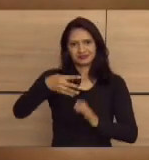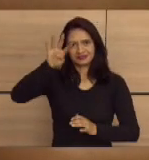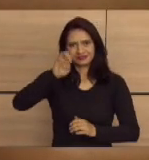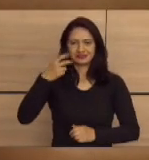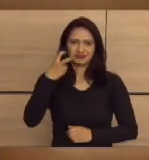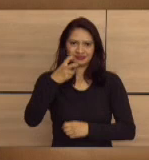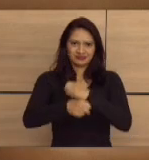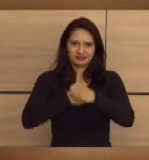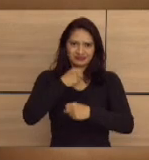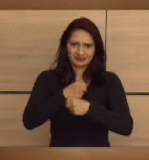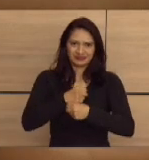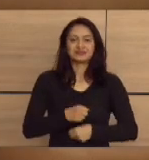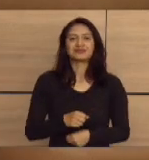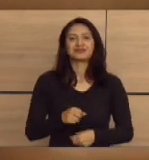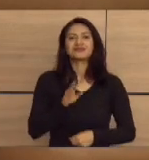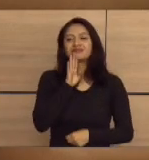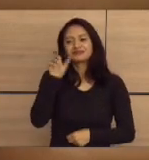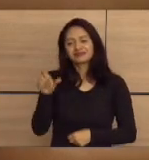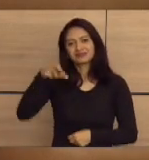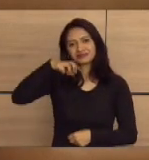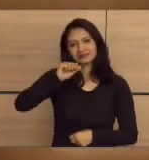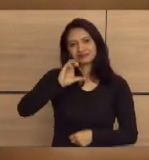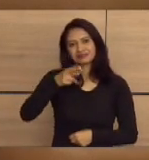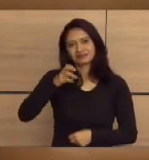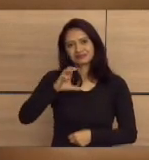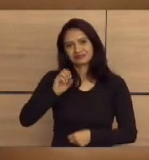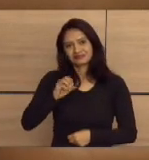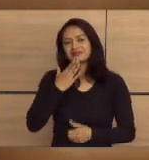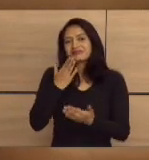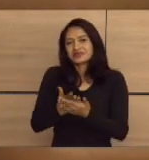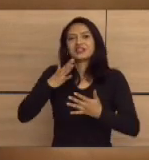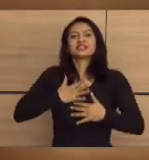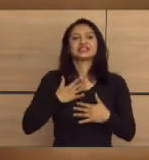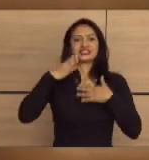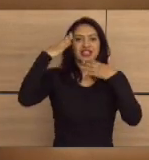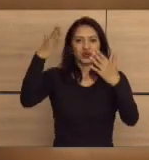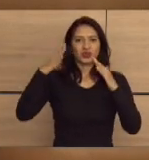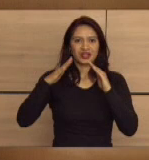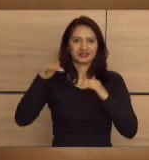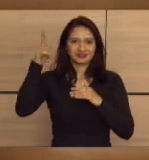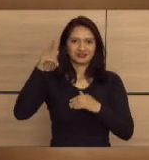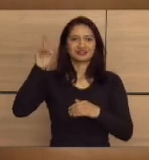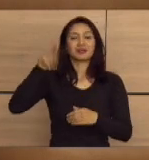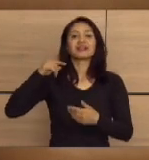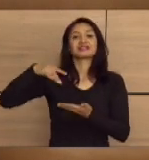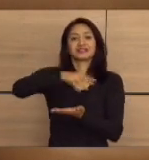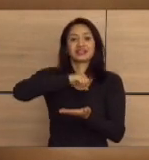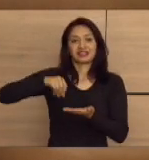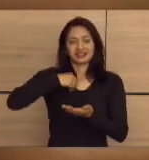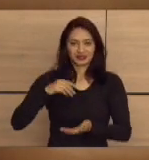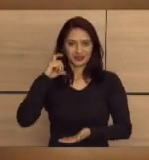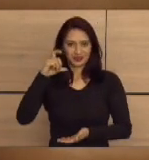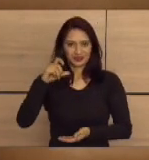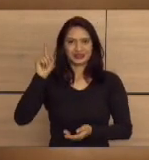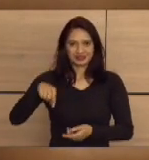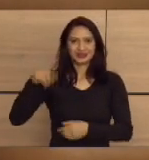Bicentenario. Alexander Pacheco, que todo el evento sea un éxito. Saludos desde el Departamento de Norte de Santander, desde Cúcuta.